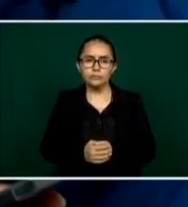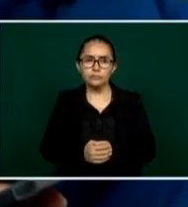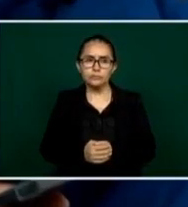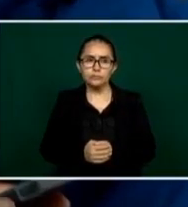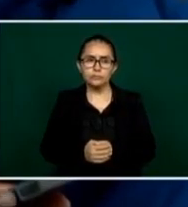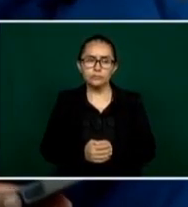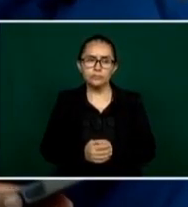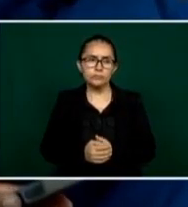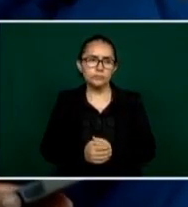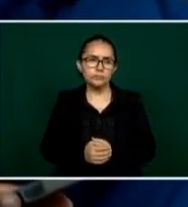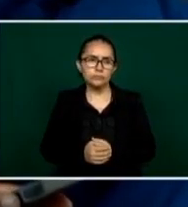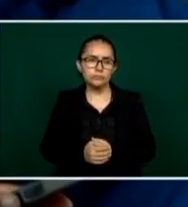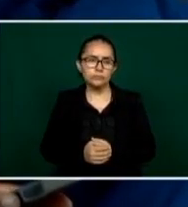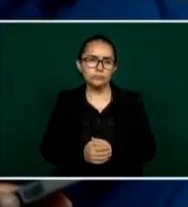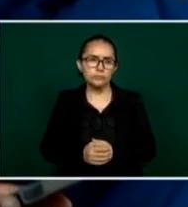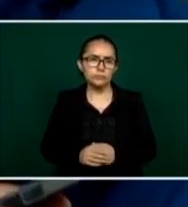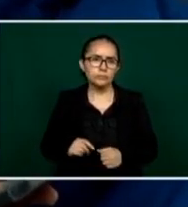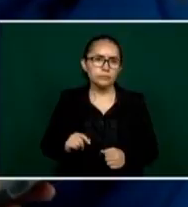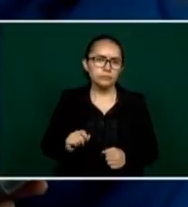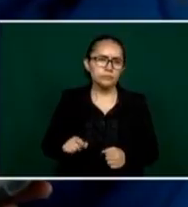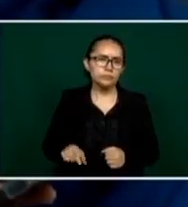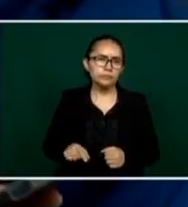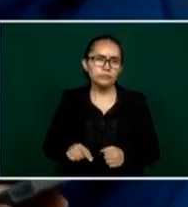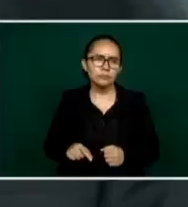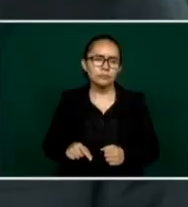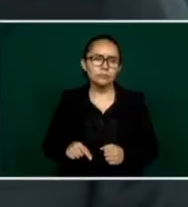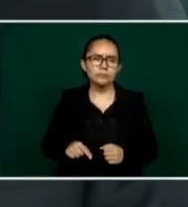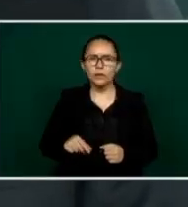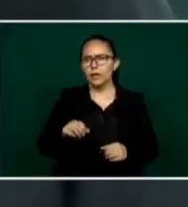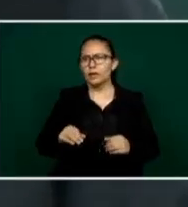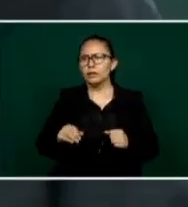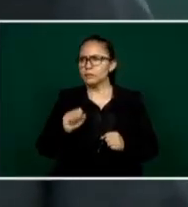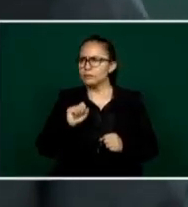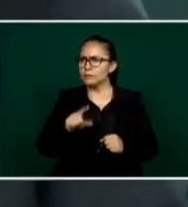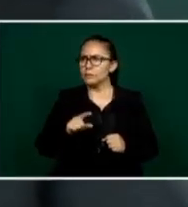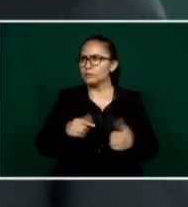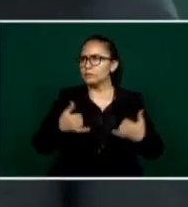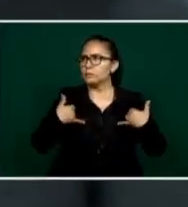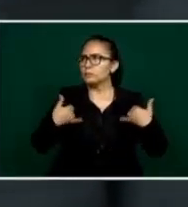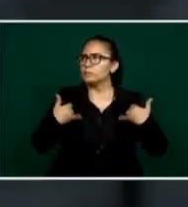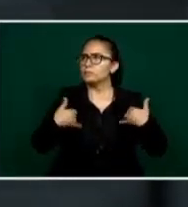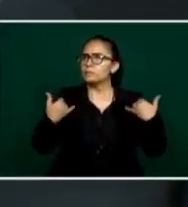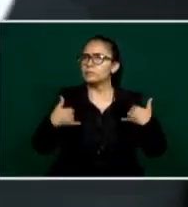algo que en su momento denuncié, cuando ya el joven no